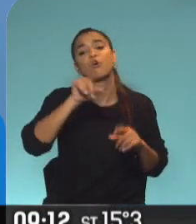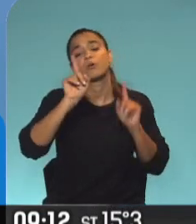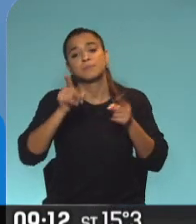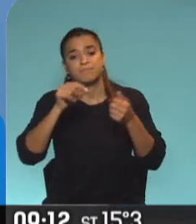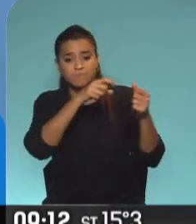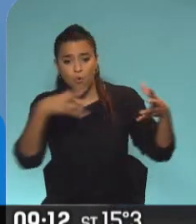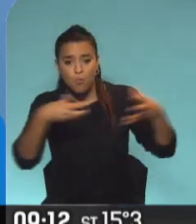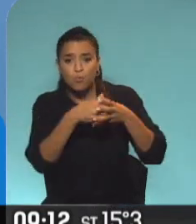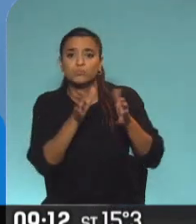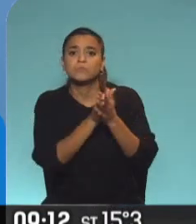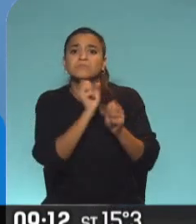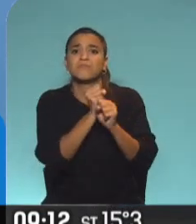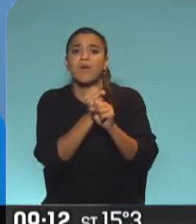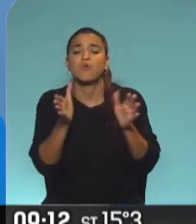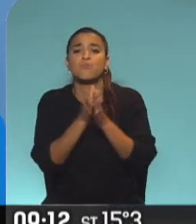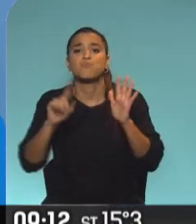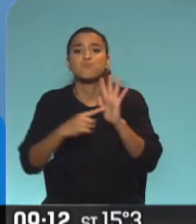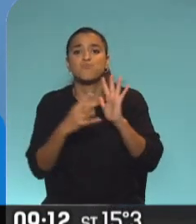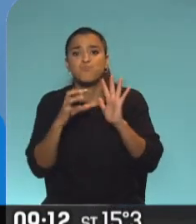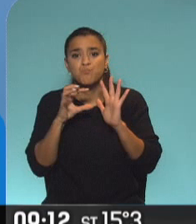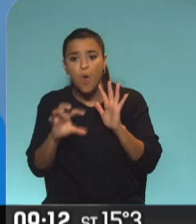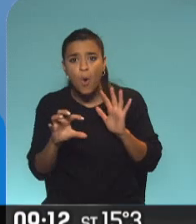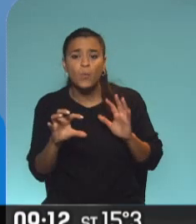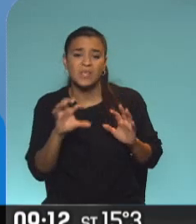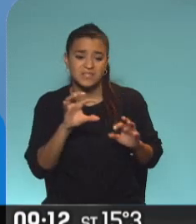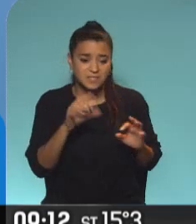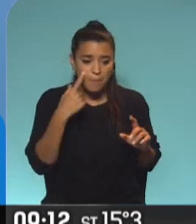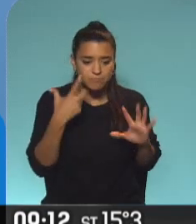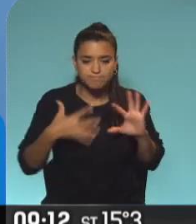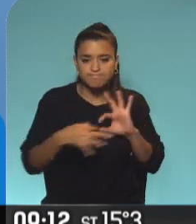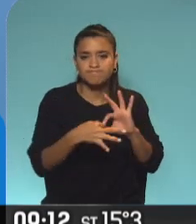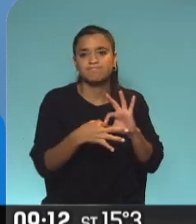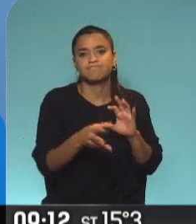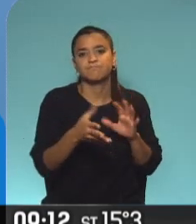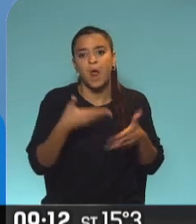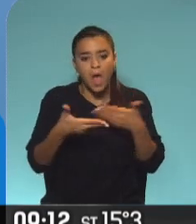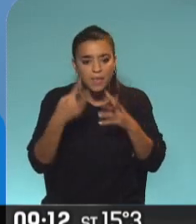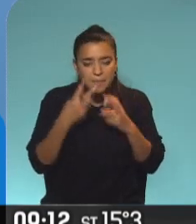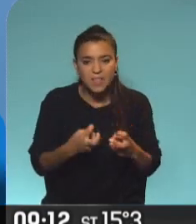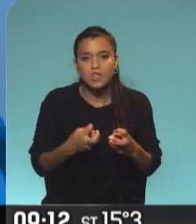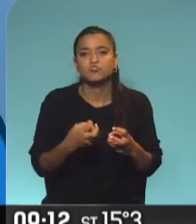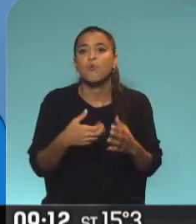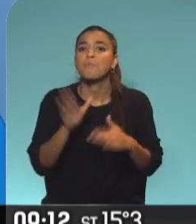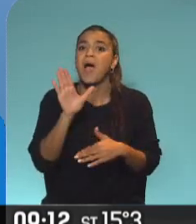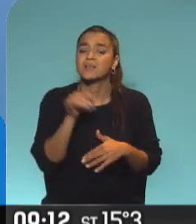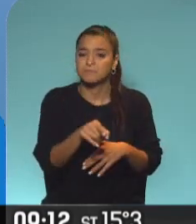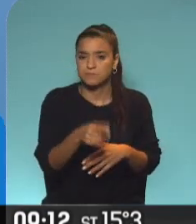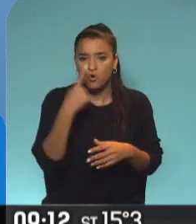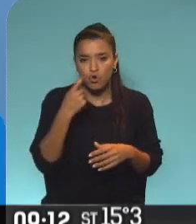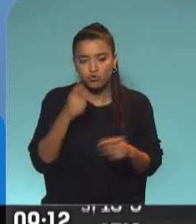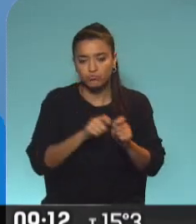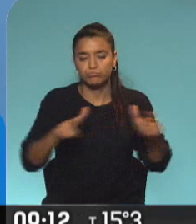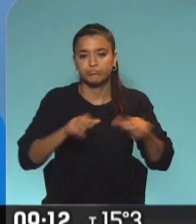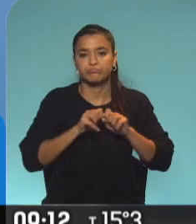en conjunto con la provincia para poder generar las acciones de investigación y sobre todo de control de